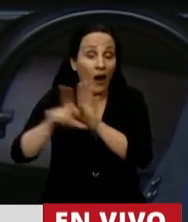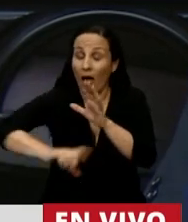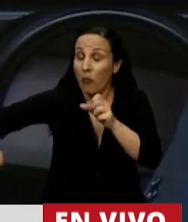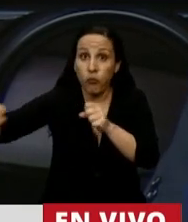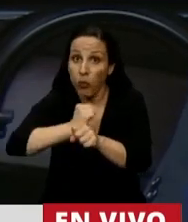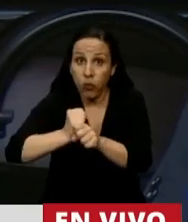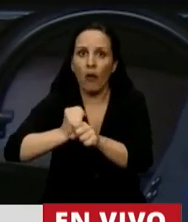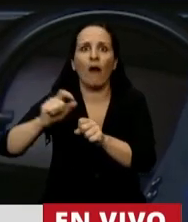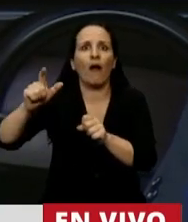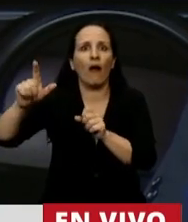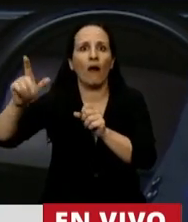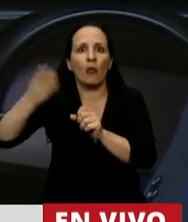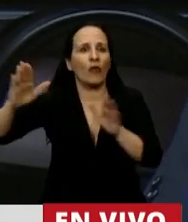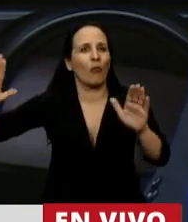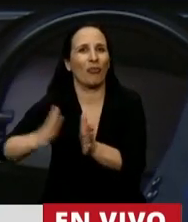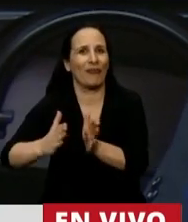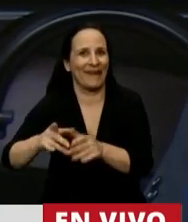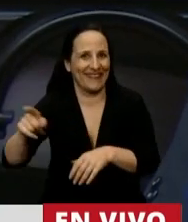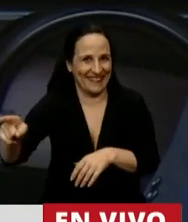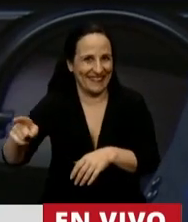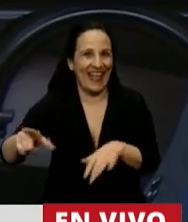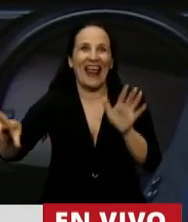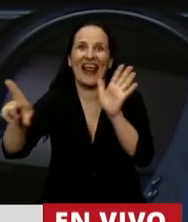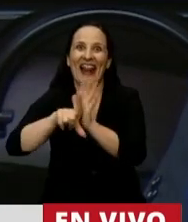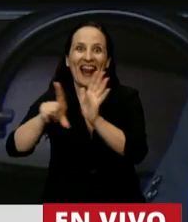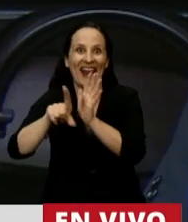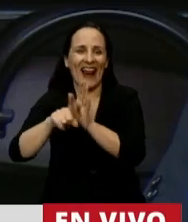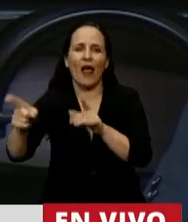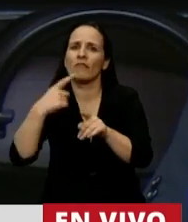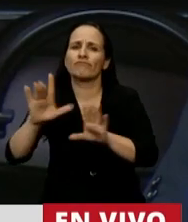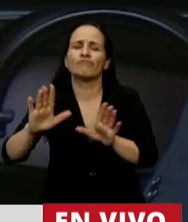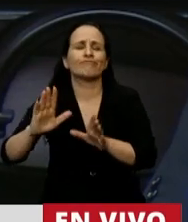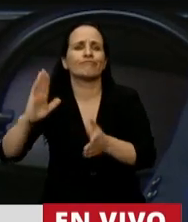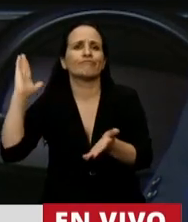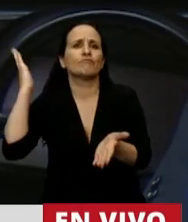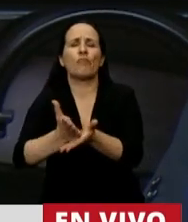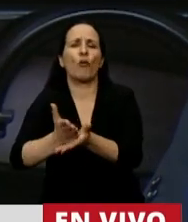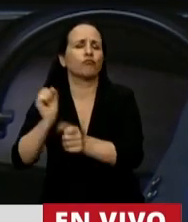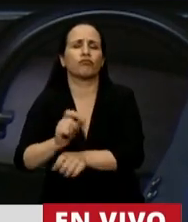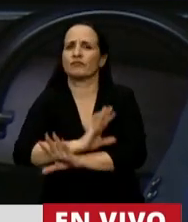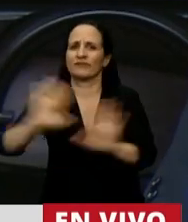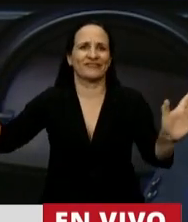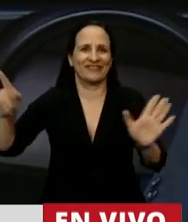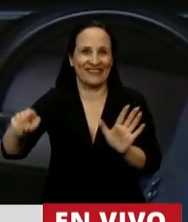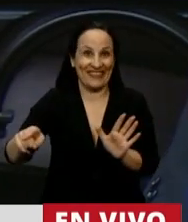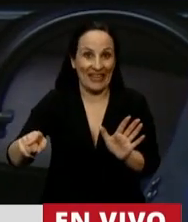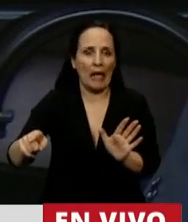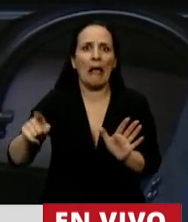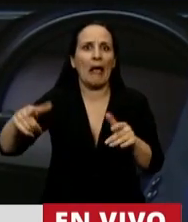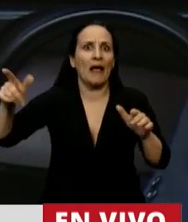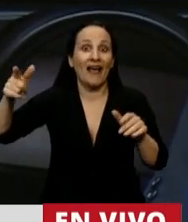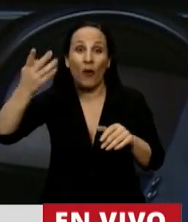sanción de una ley que despenalizaba el aborto, y esa suma han bajado a un porcentaje